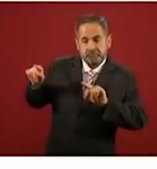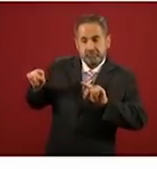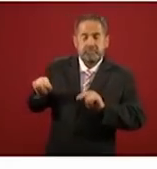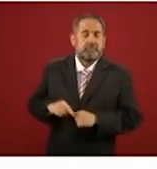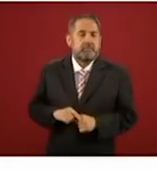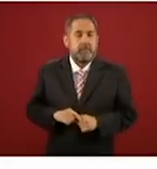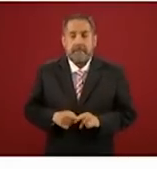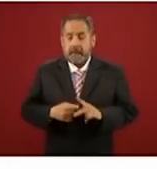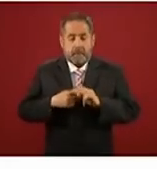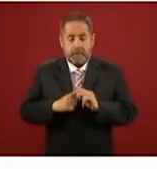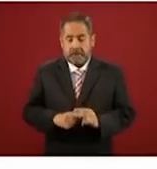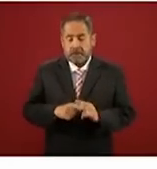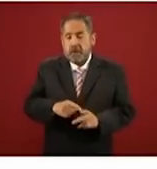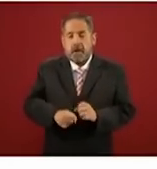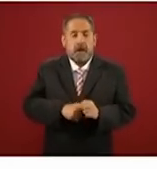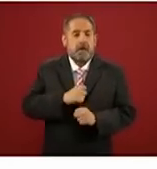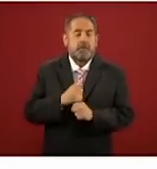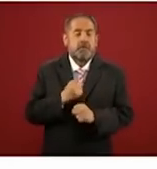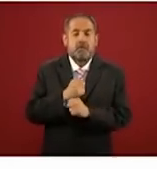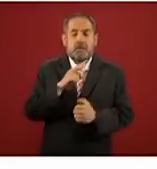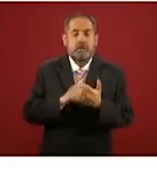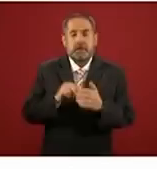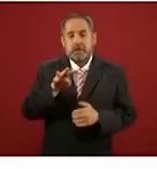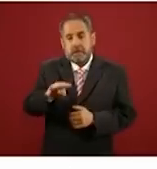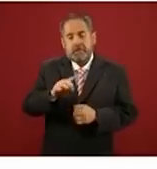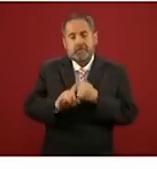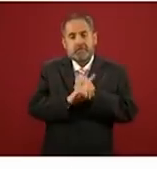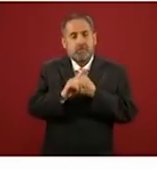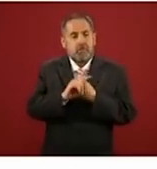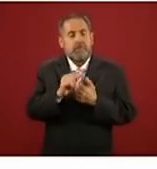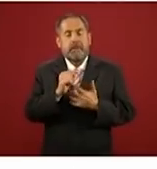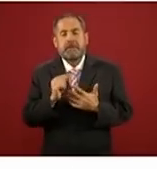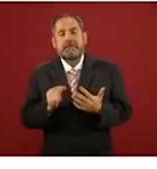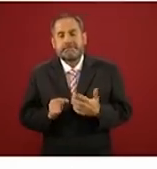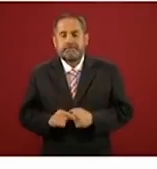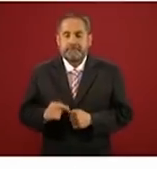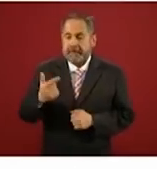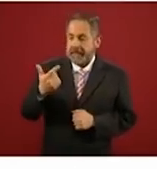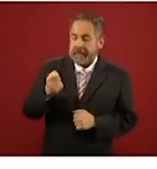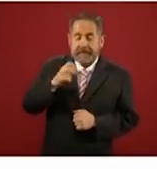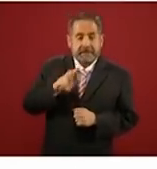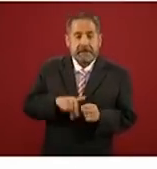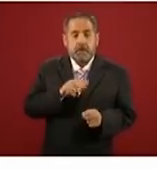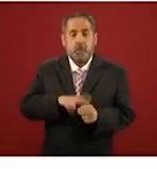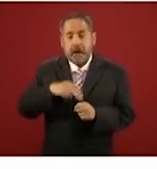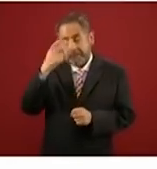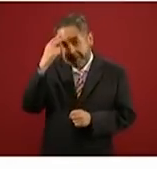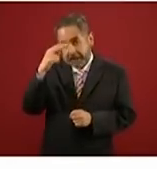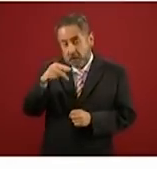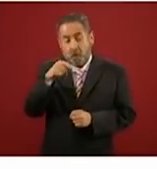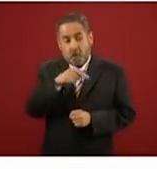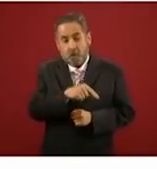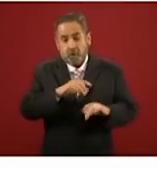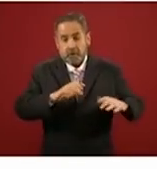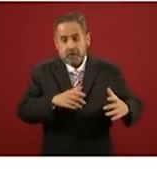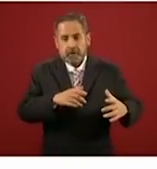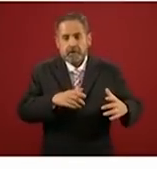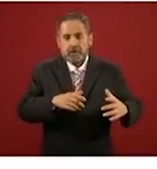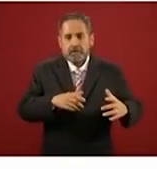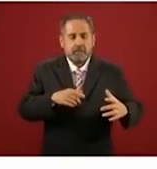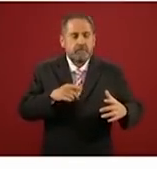problemas al inicio del año 2019 incluso a gas natural méxico se le